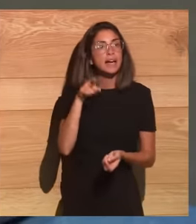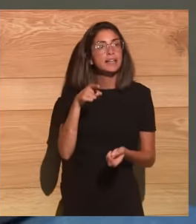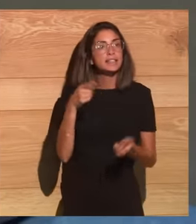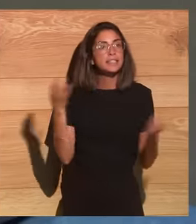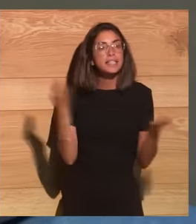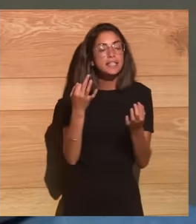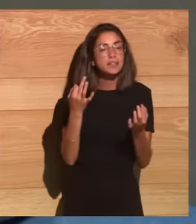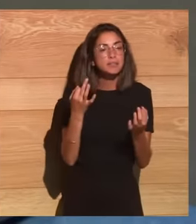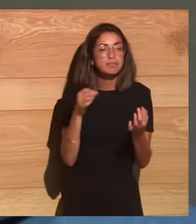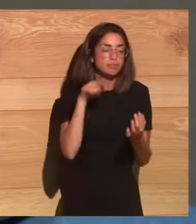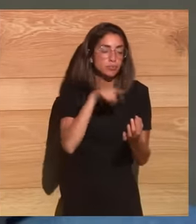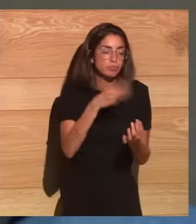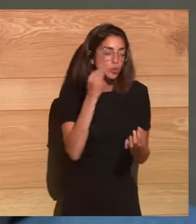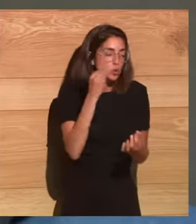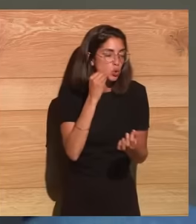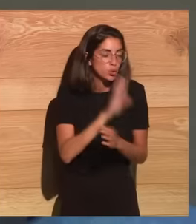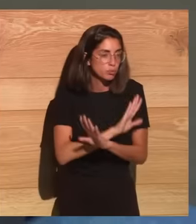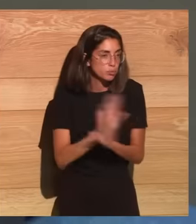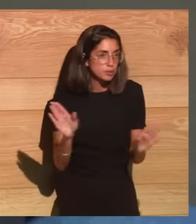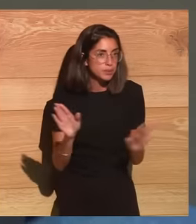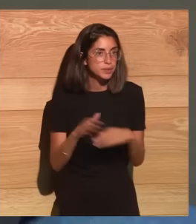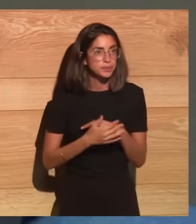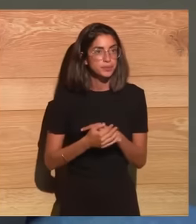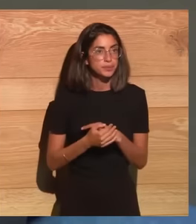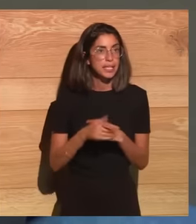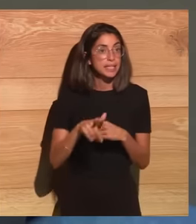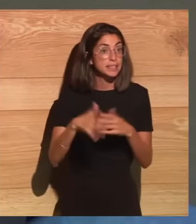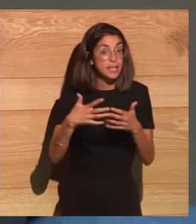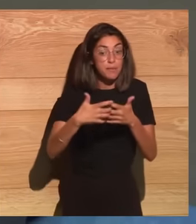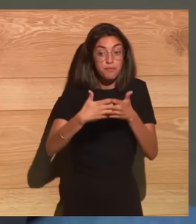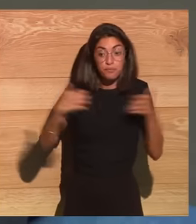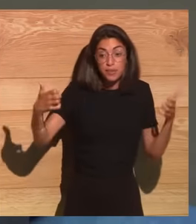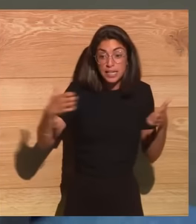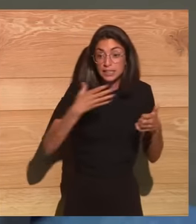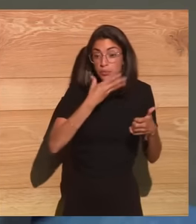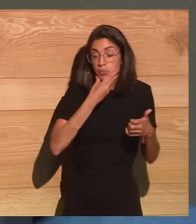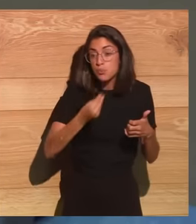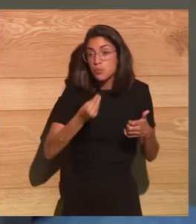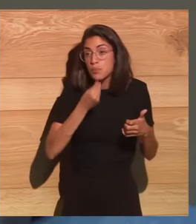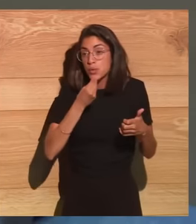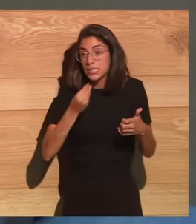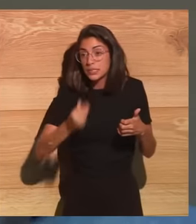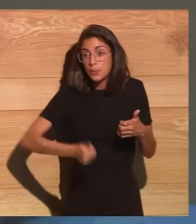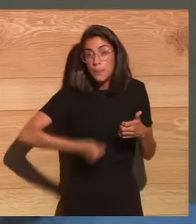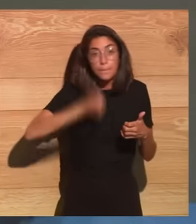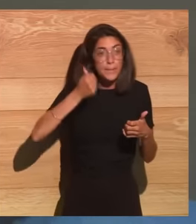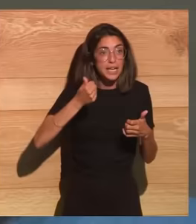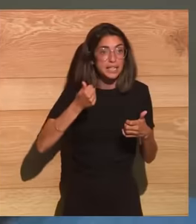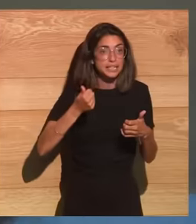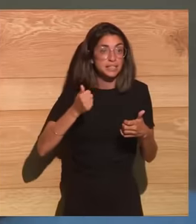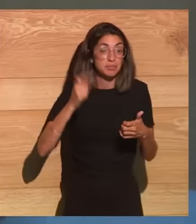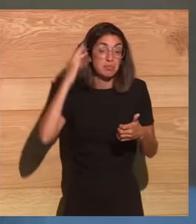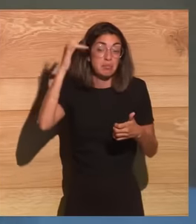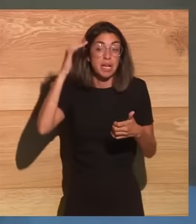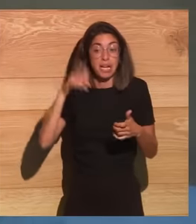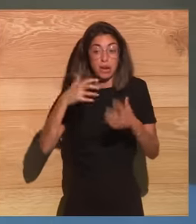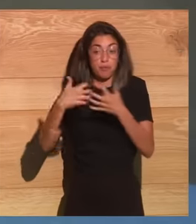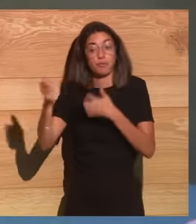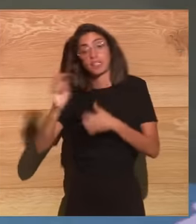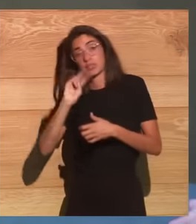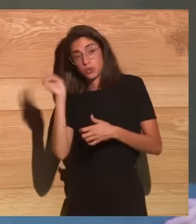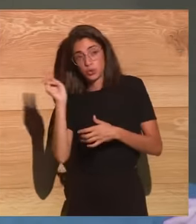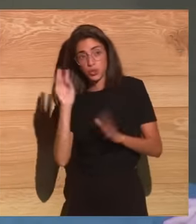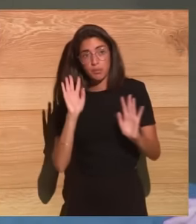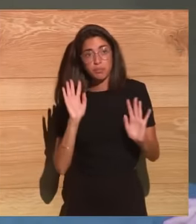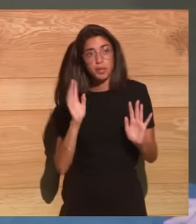pasa es que eres tonto. Esta es la frase más bonita que me ha dicho Rodrigo, creo que nunca. Imaginaos cómo es el resto. Y sin